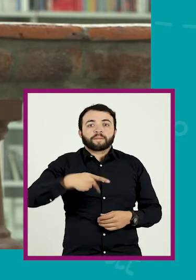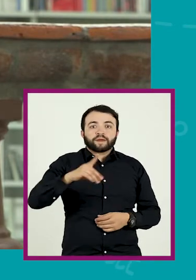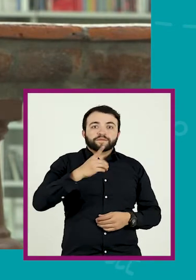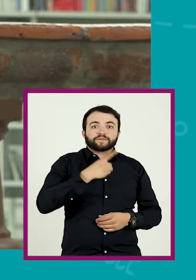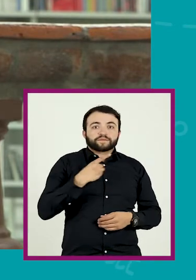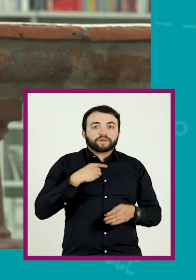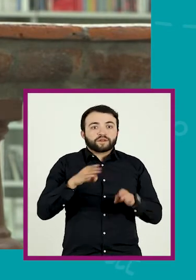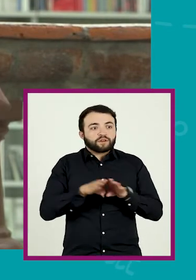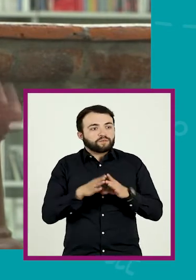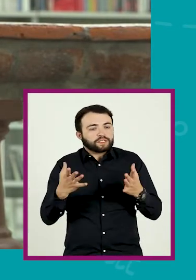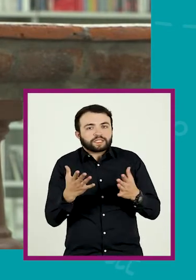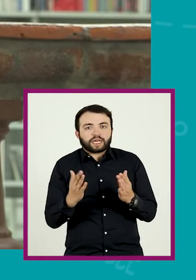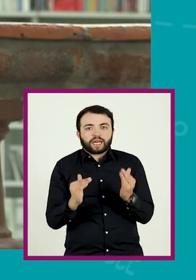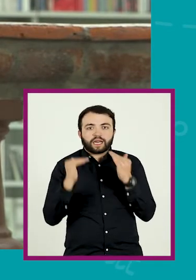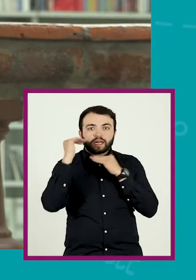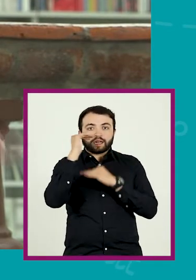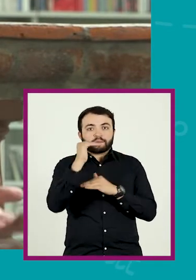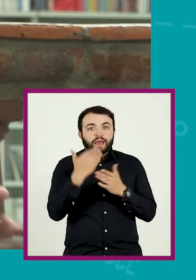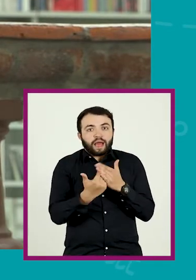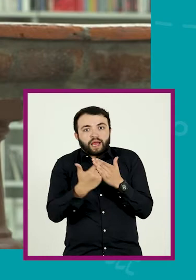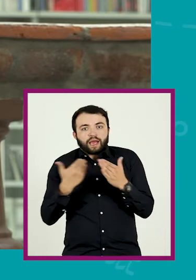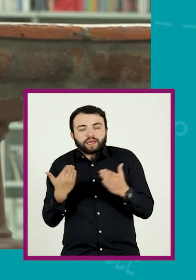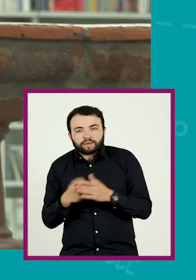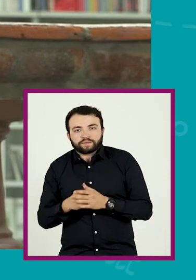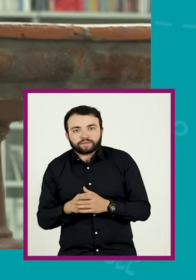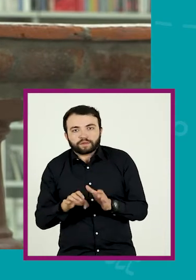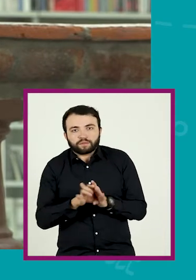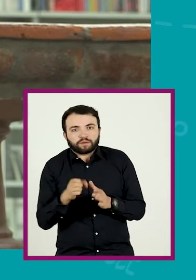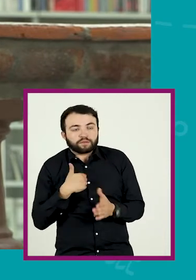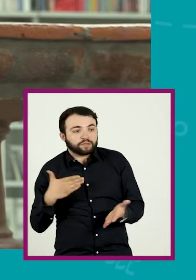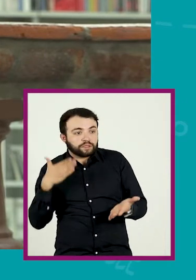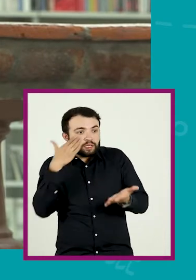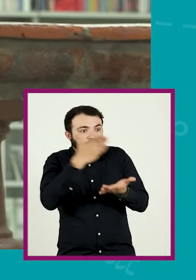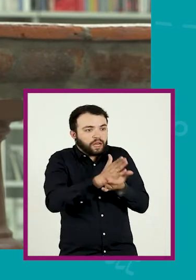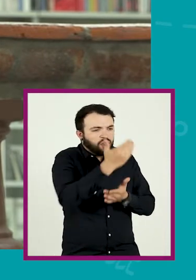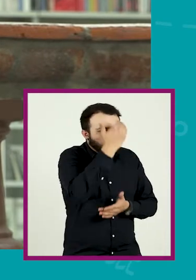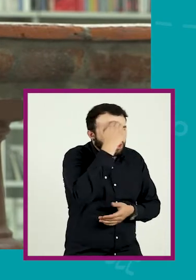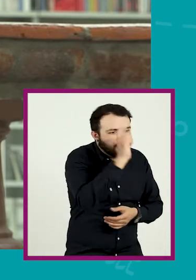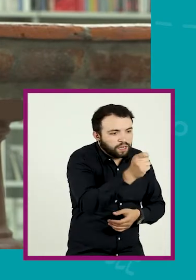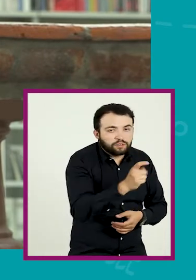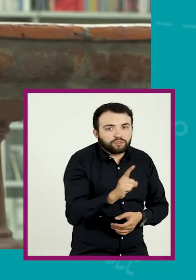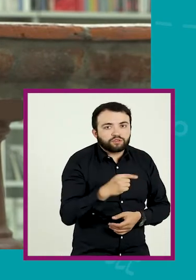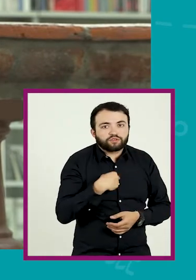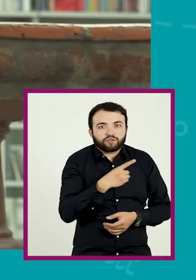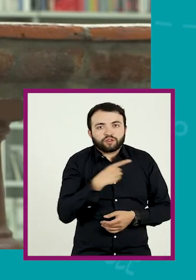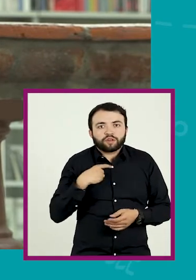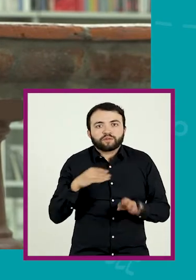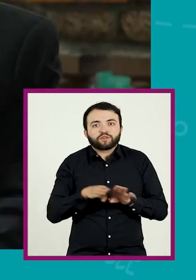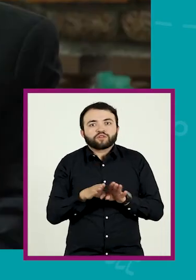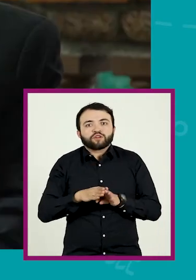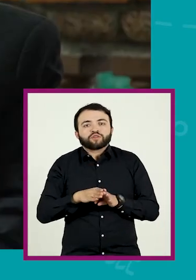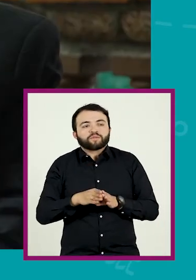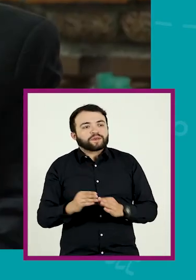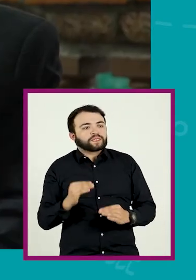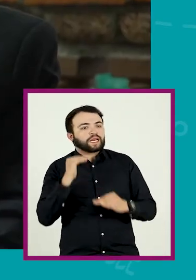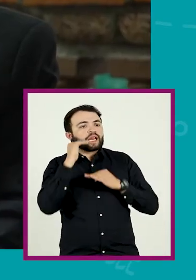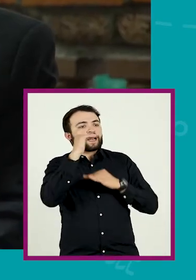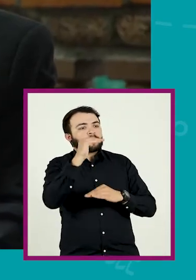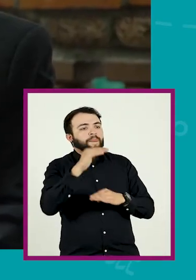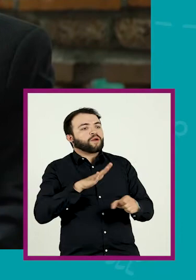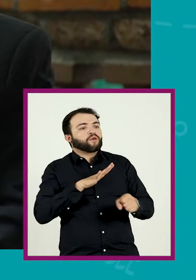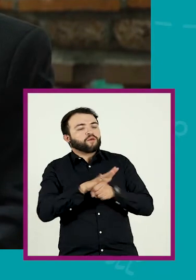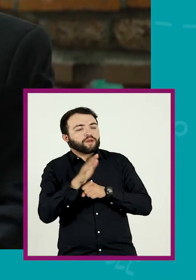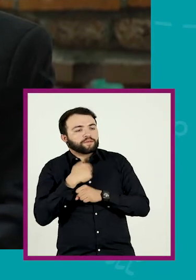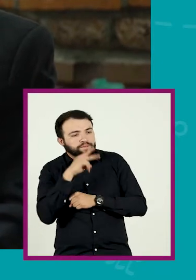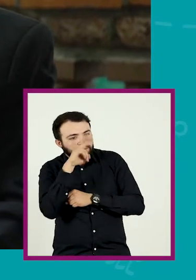idea de establecer límites antes de hacer las cosas, ¿no? Es decir, antes de ir a conocer es necesario establecer los límites del